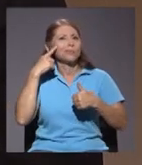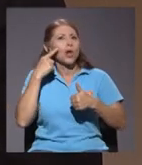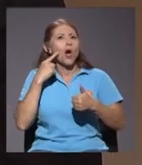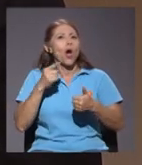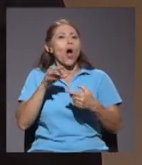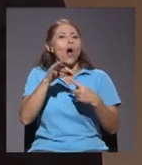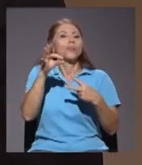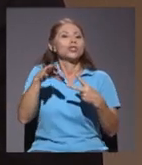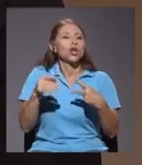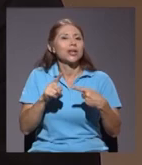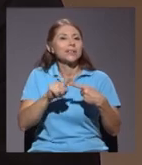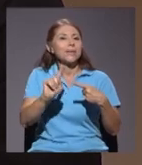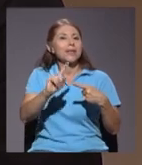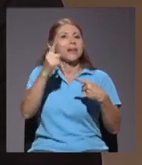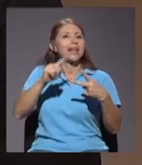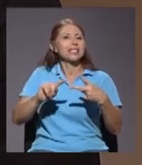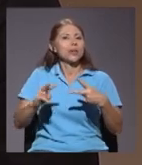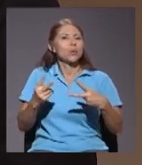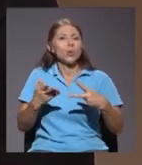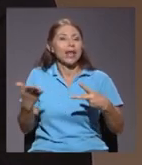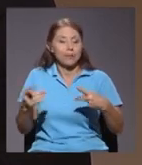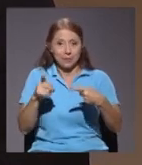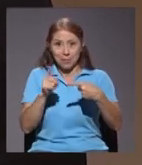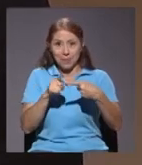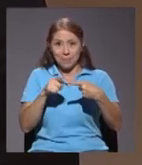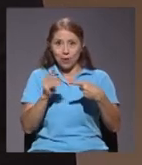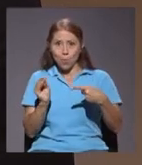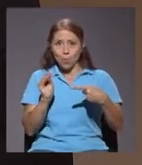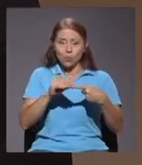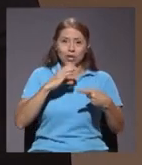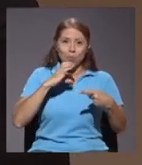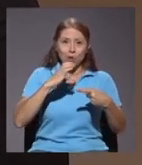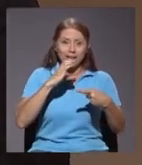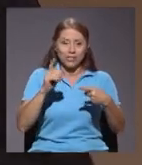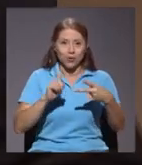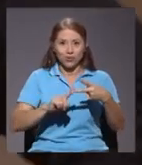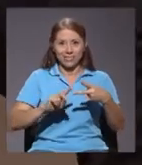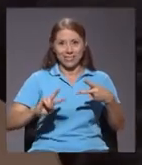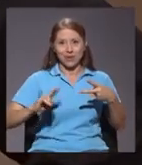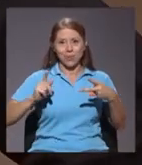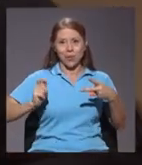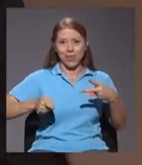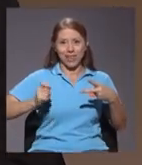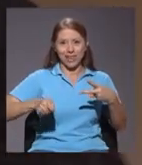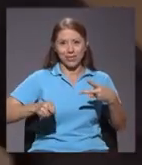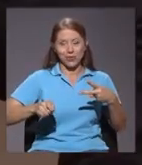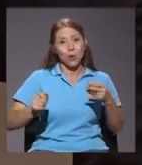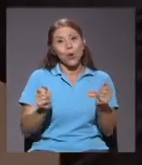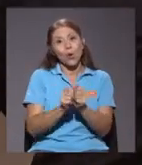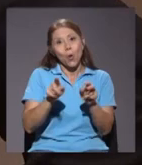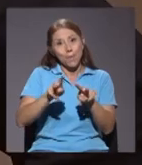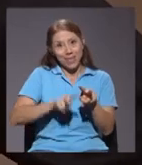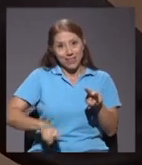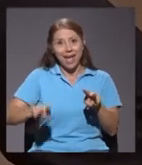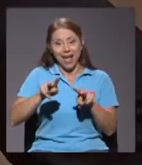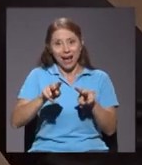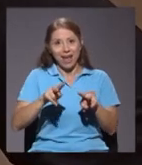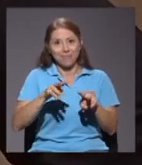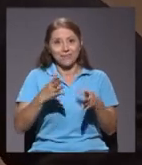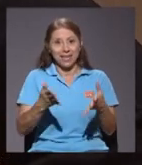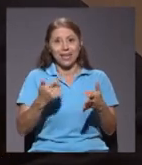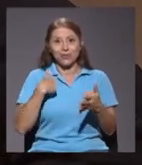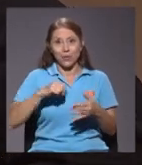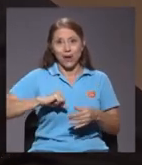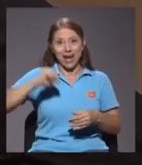y entonces me convence ahí pude primero comunicación y el segundo derecho con la ventaja de que eran buenos en el examen de admisión